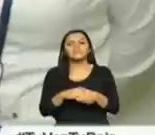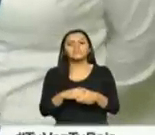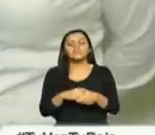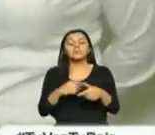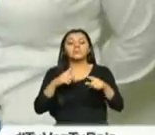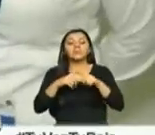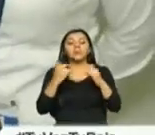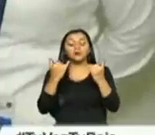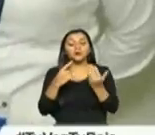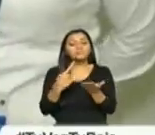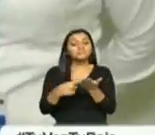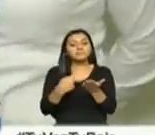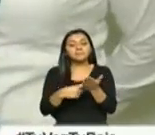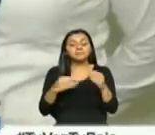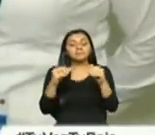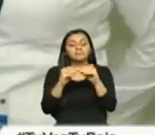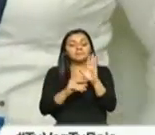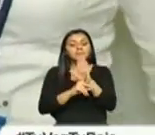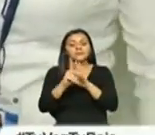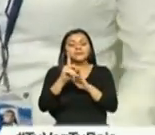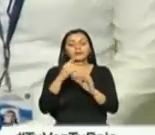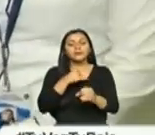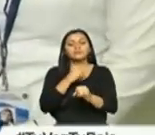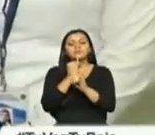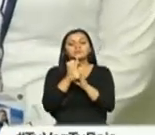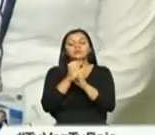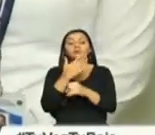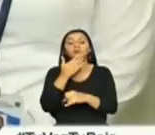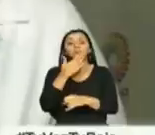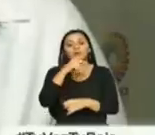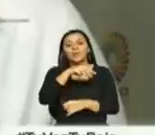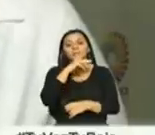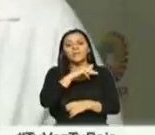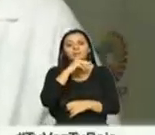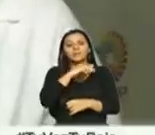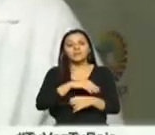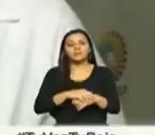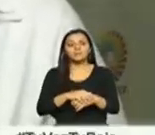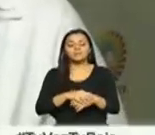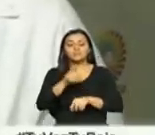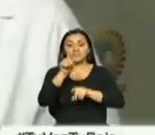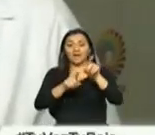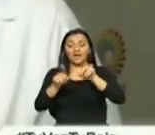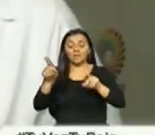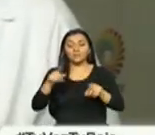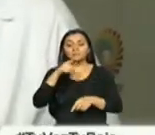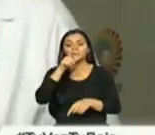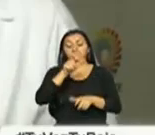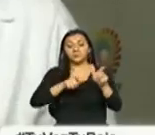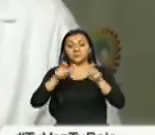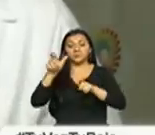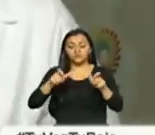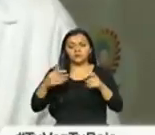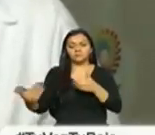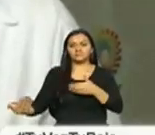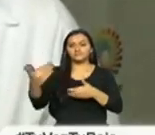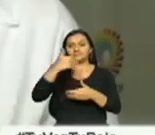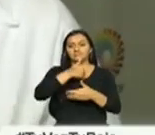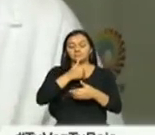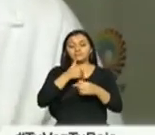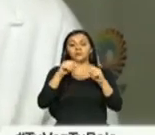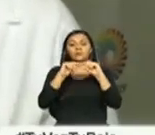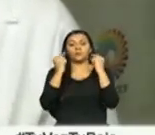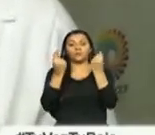lo explica Marta Anchundia del Instituto Luis Arboleda Martínez de Manta. Entonces aquellas personas se acercan hacia nosotros como